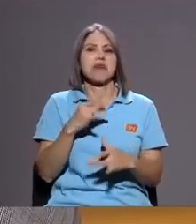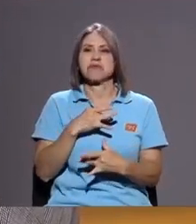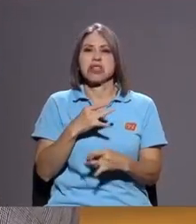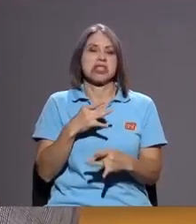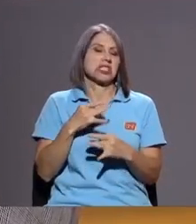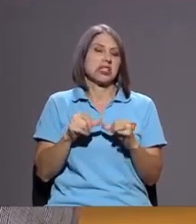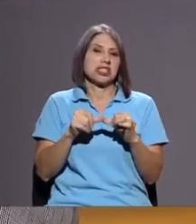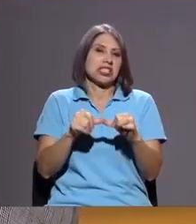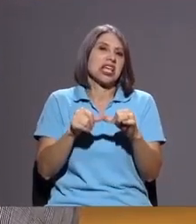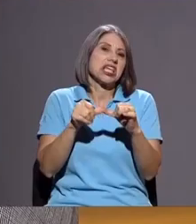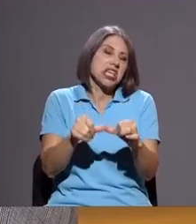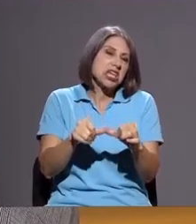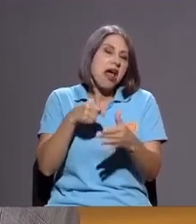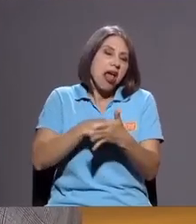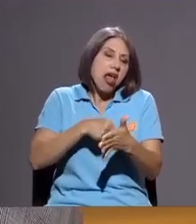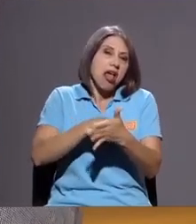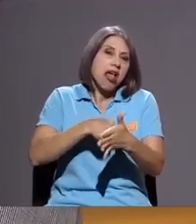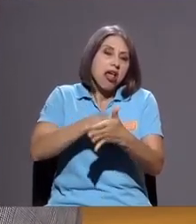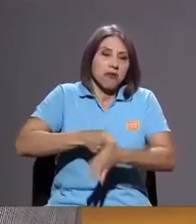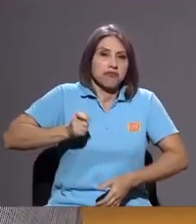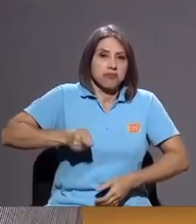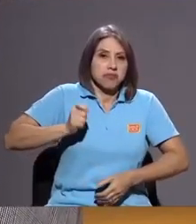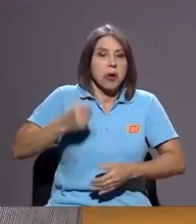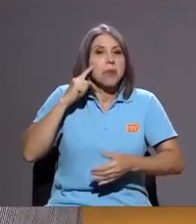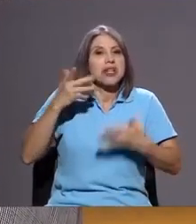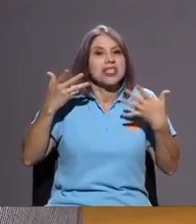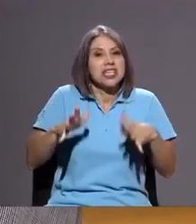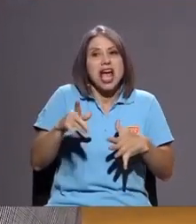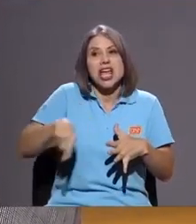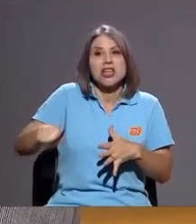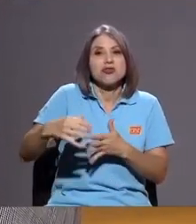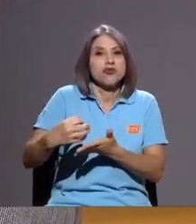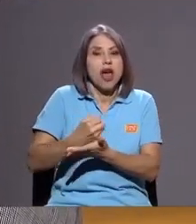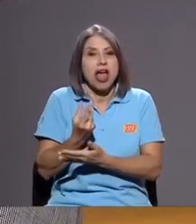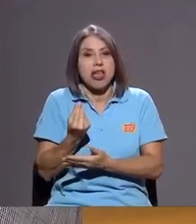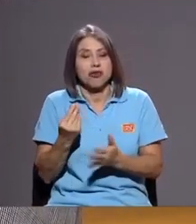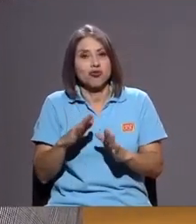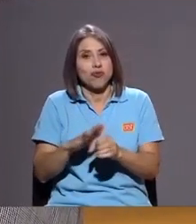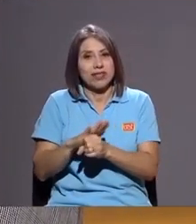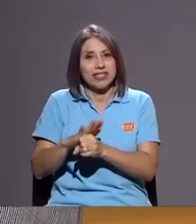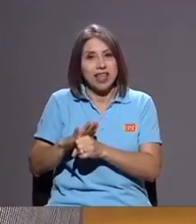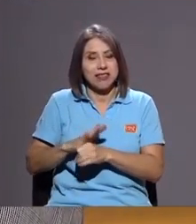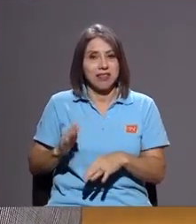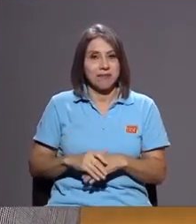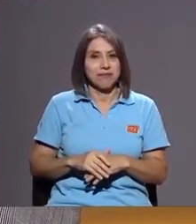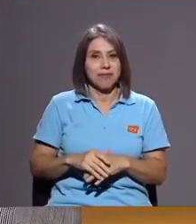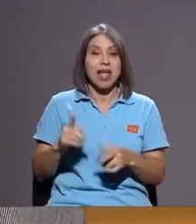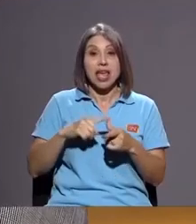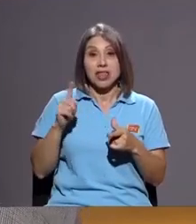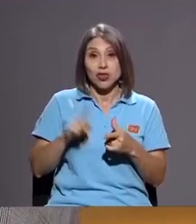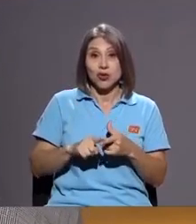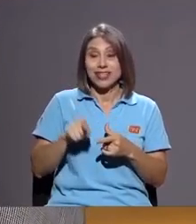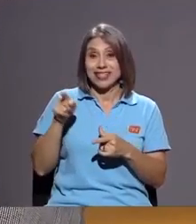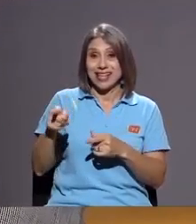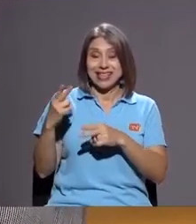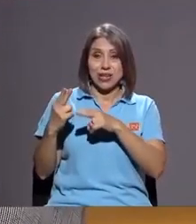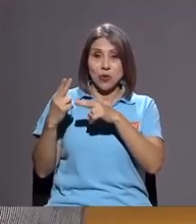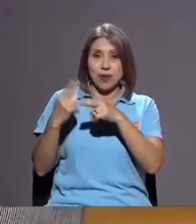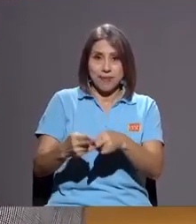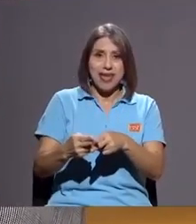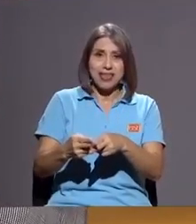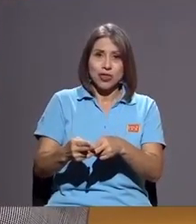en seguir litigando, porque ya han hecho suficiente dinero. Y entonces ese nombramiento va a